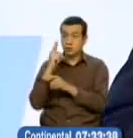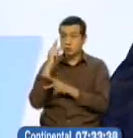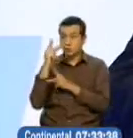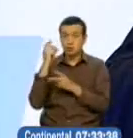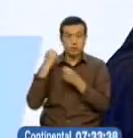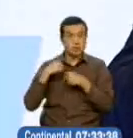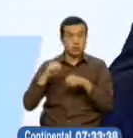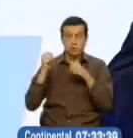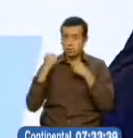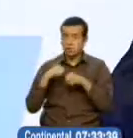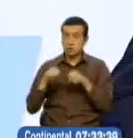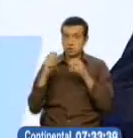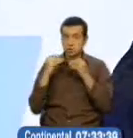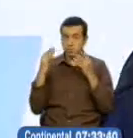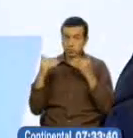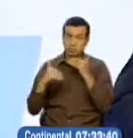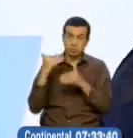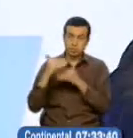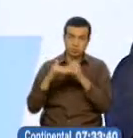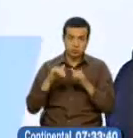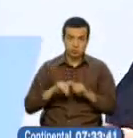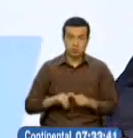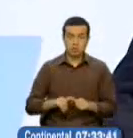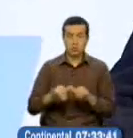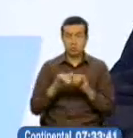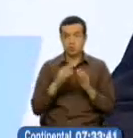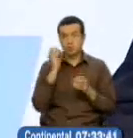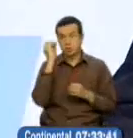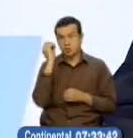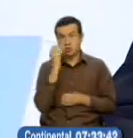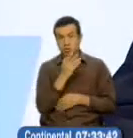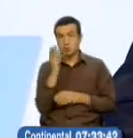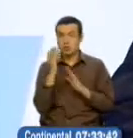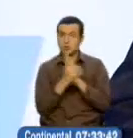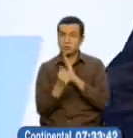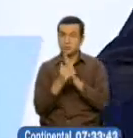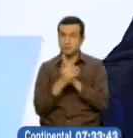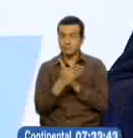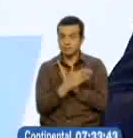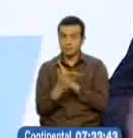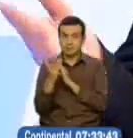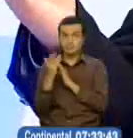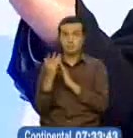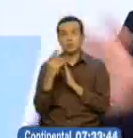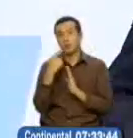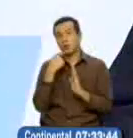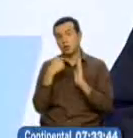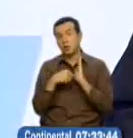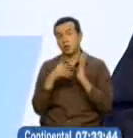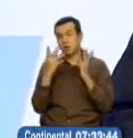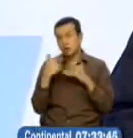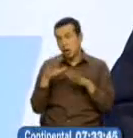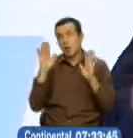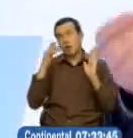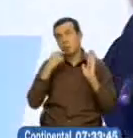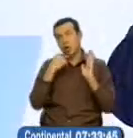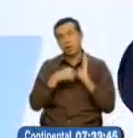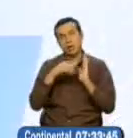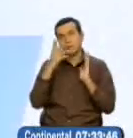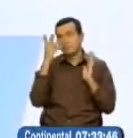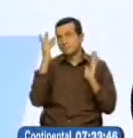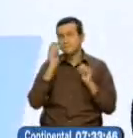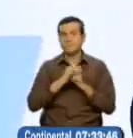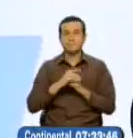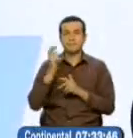extremar procesos de información, de capacitación. Pero si, dado el caso, hay